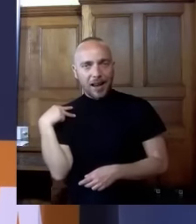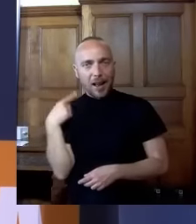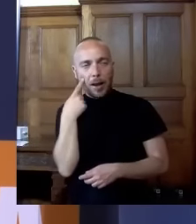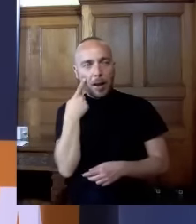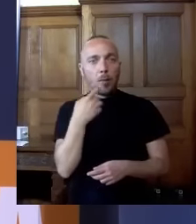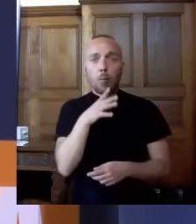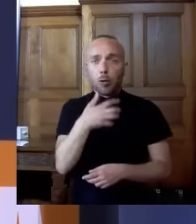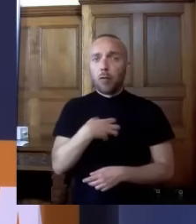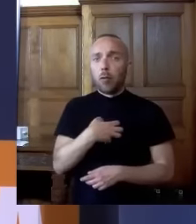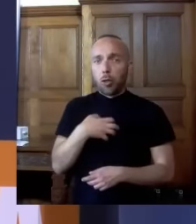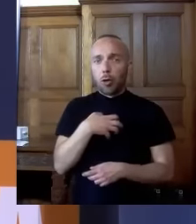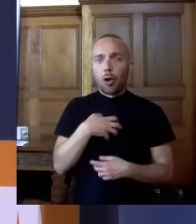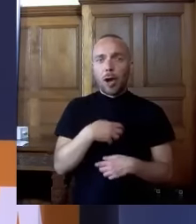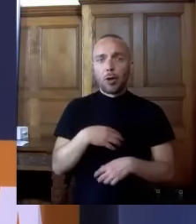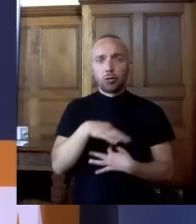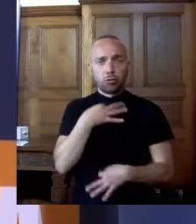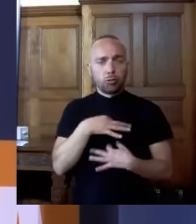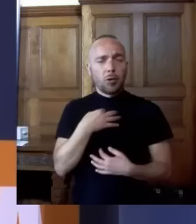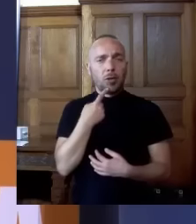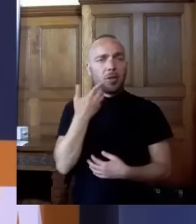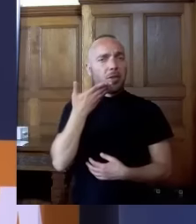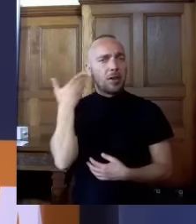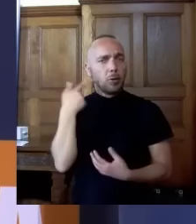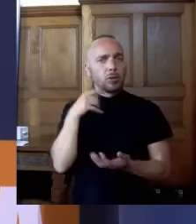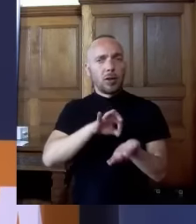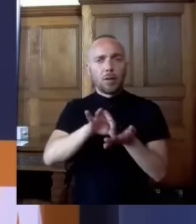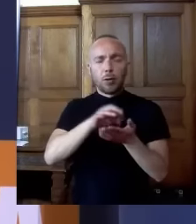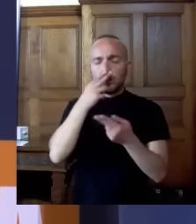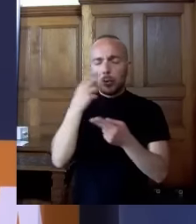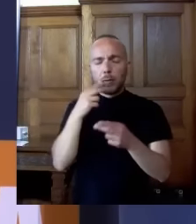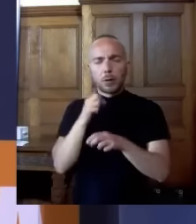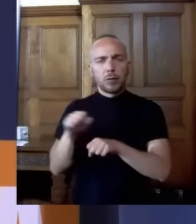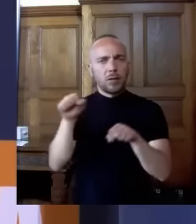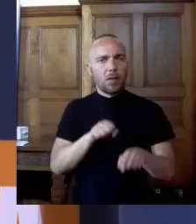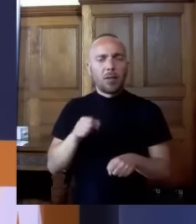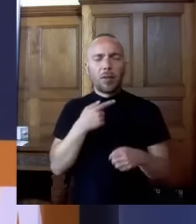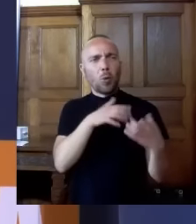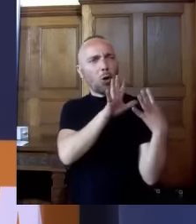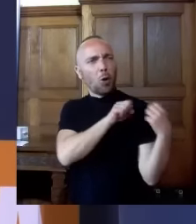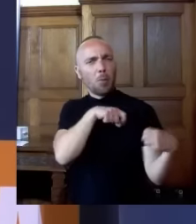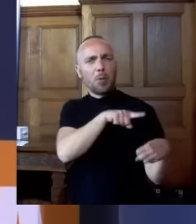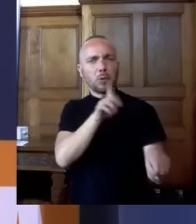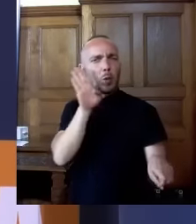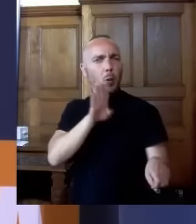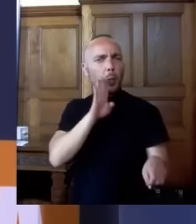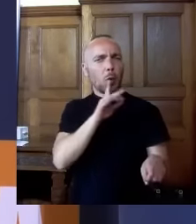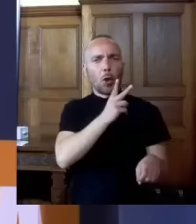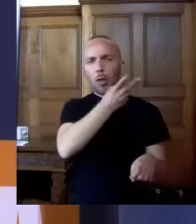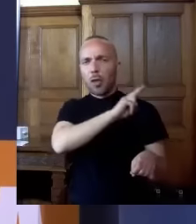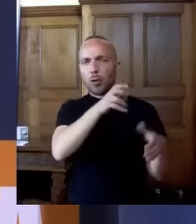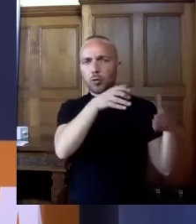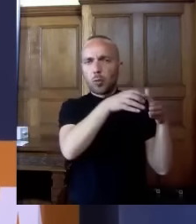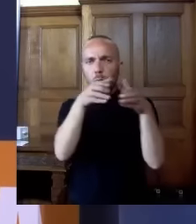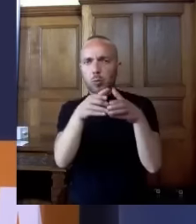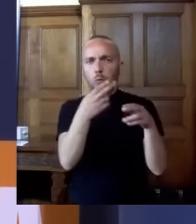funcionarios y funcionarias dignas que defienden los servicios públicos y no están dispuestas a ser cómplices de la corrupción del bipartidismo en